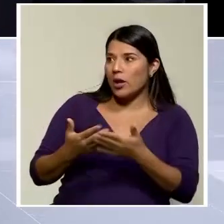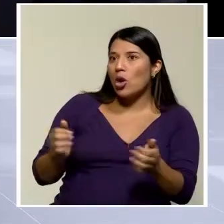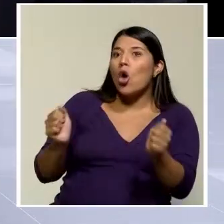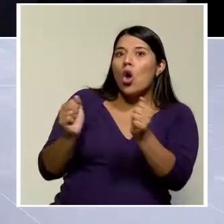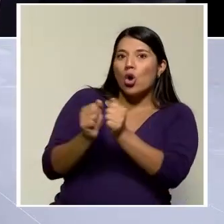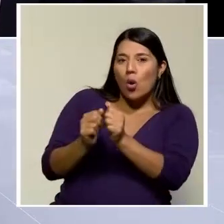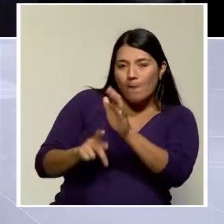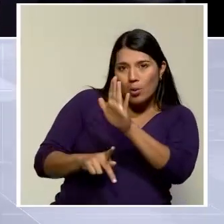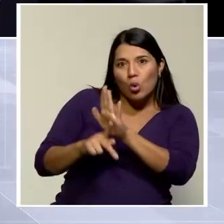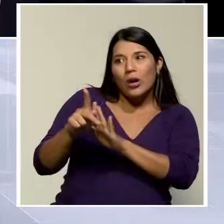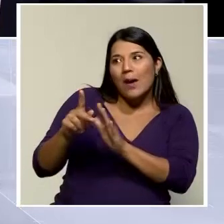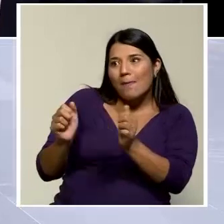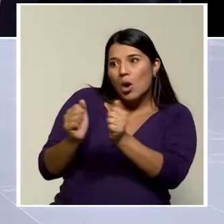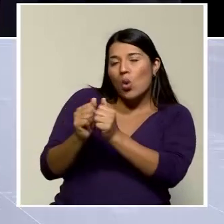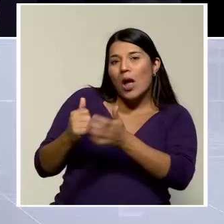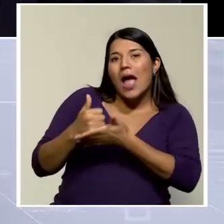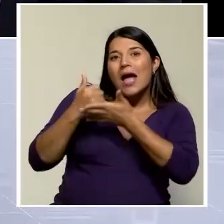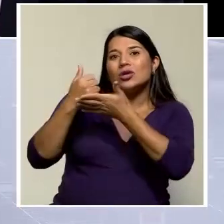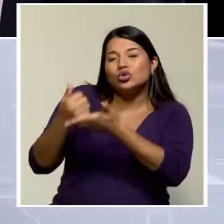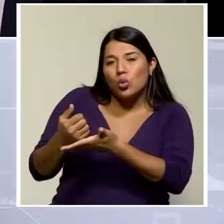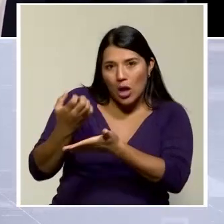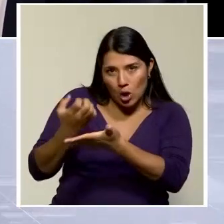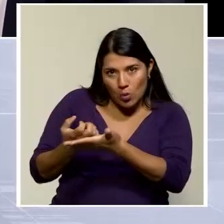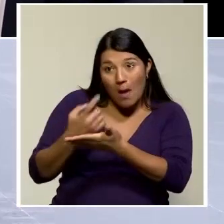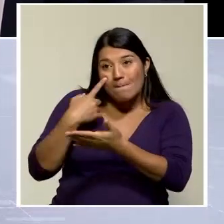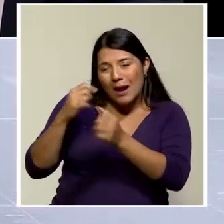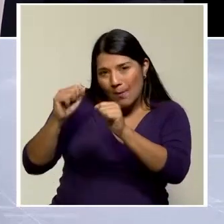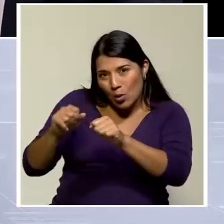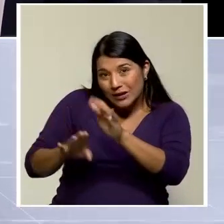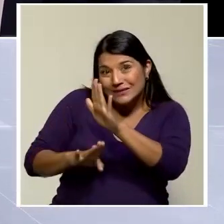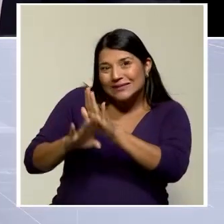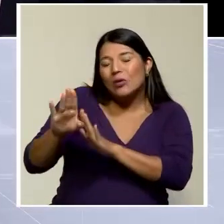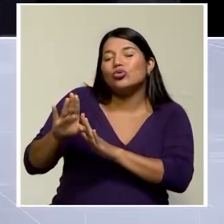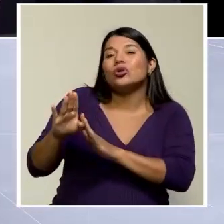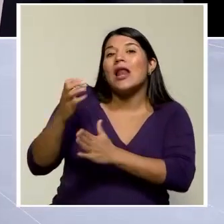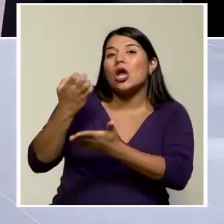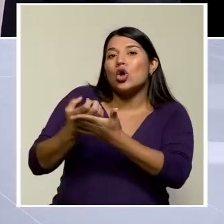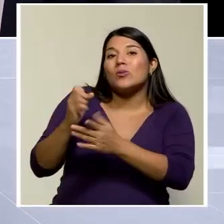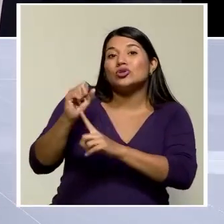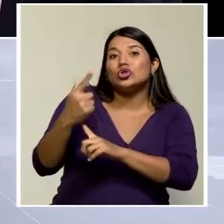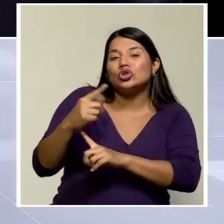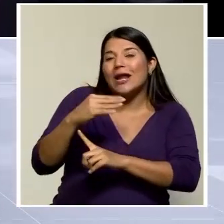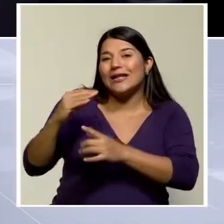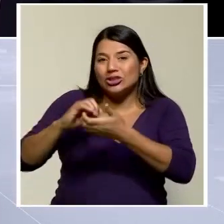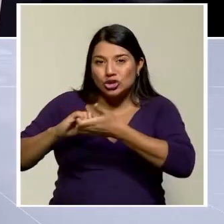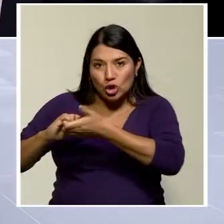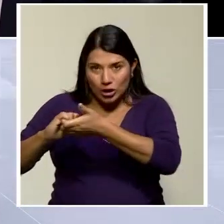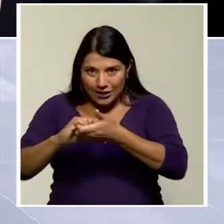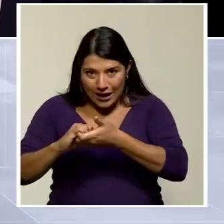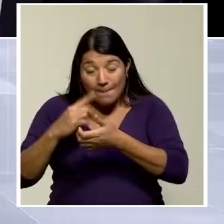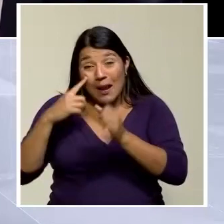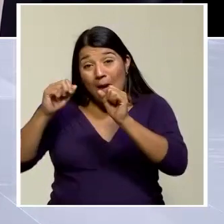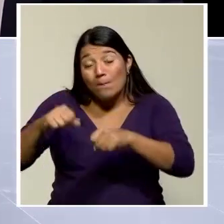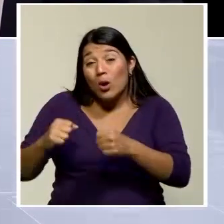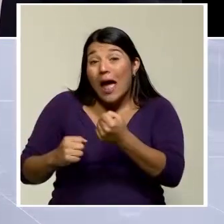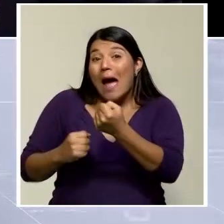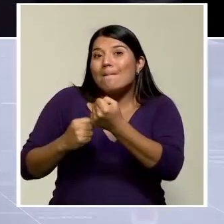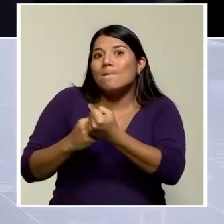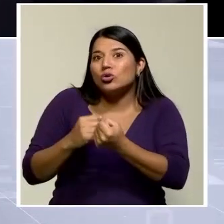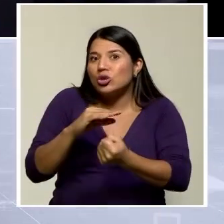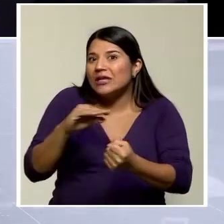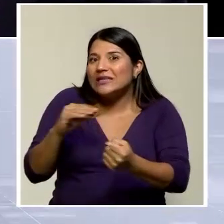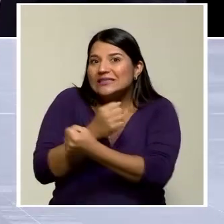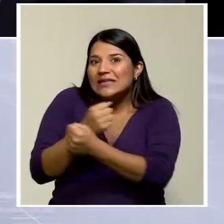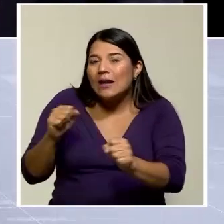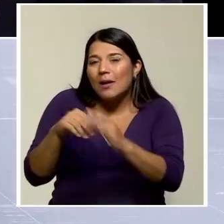programas que vayan dirigidos a apoyar el sector de la economía social y solidaria, que vayan dirigidos a apoyar, a rescatar prácticamente en